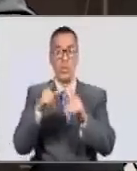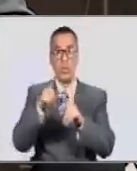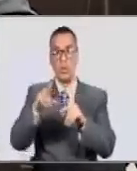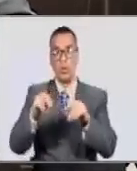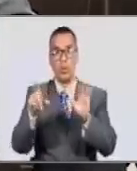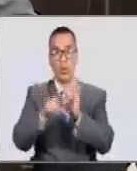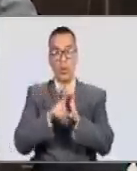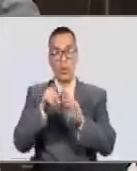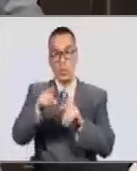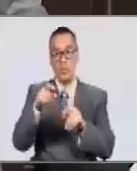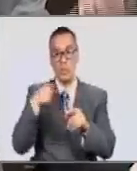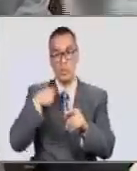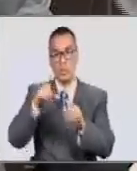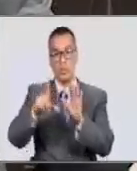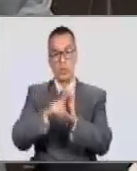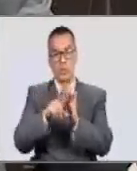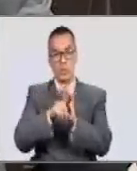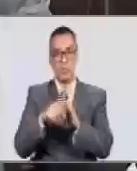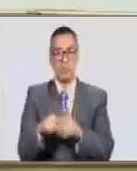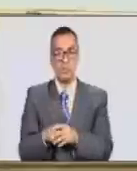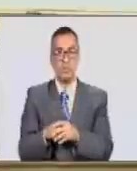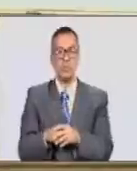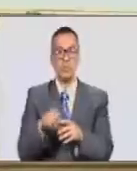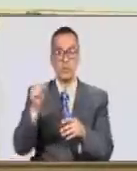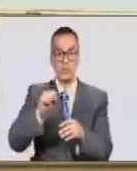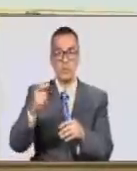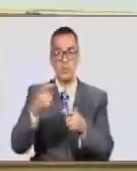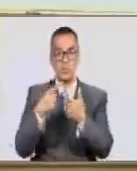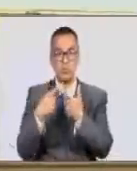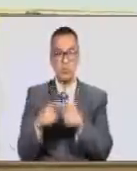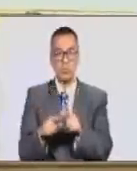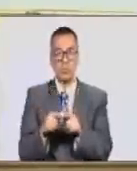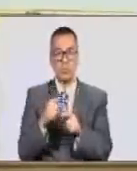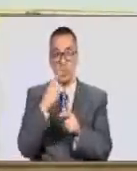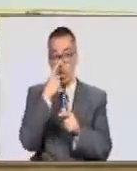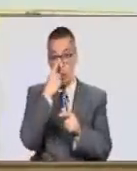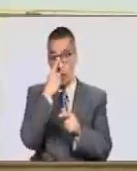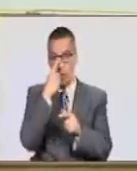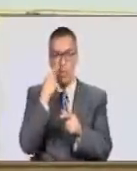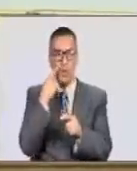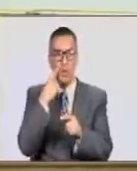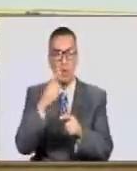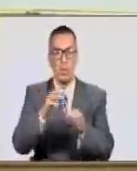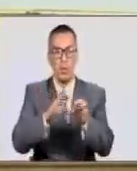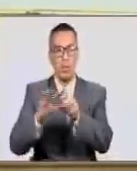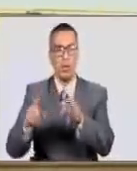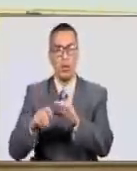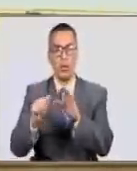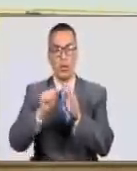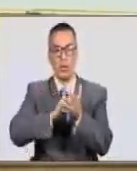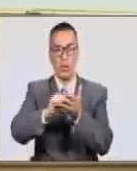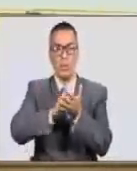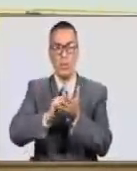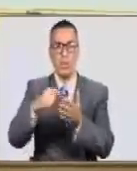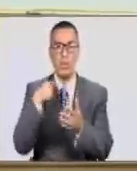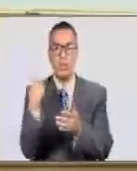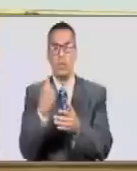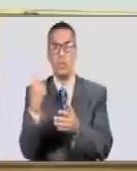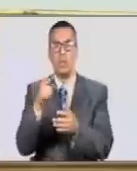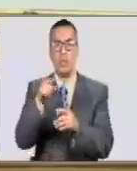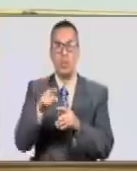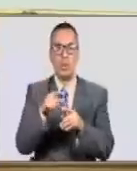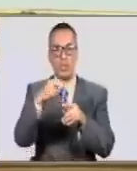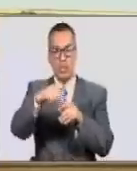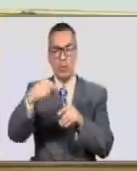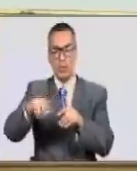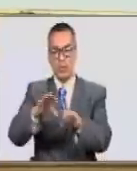ilegalidad contra esa ley. Sí, pero desde el punto de vista de la redacción del artículo, yo solamente le... cuando se refieren a